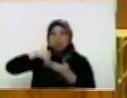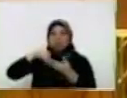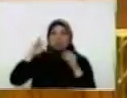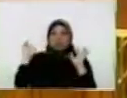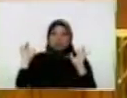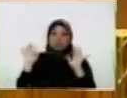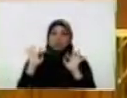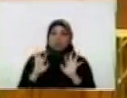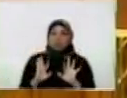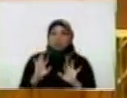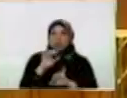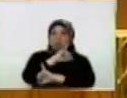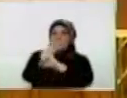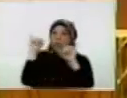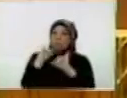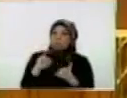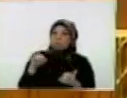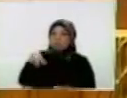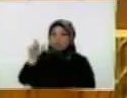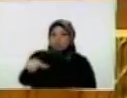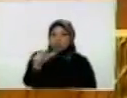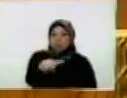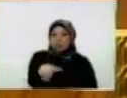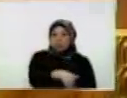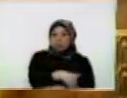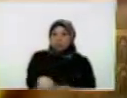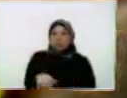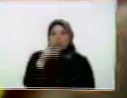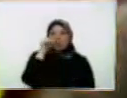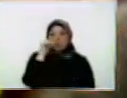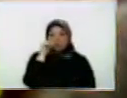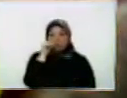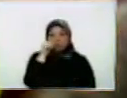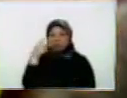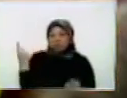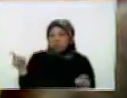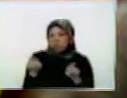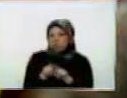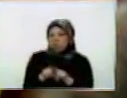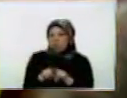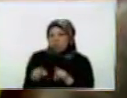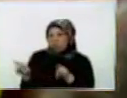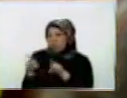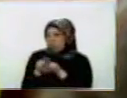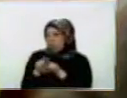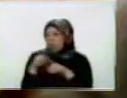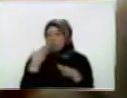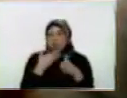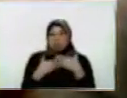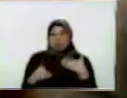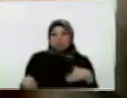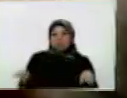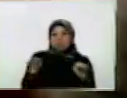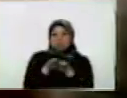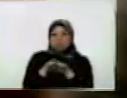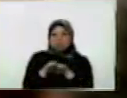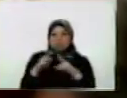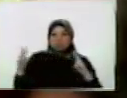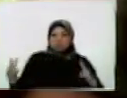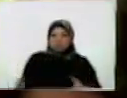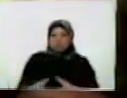su presidente caminando por las calles como un hombre pueblo que es. Y encontrábamos